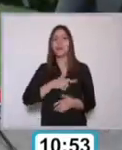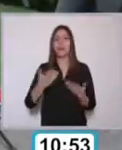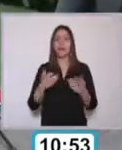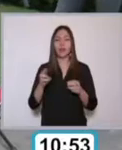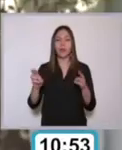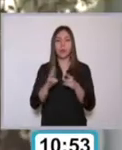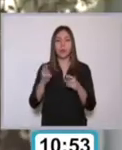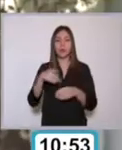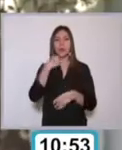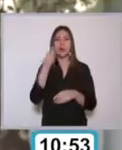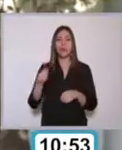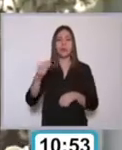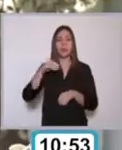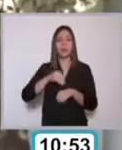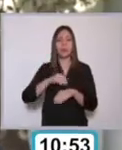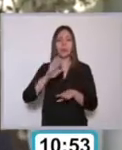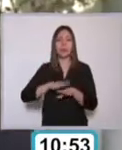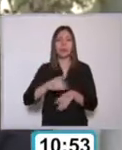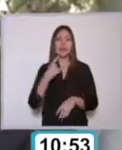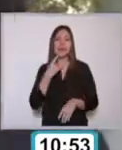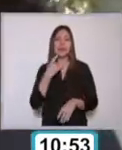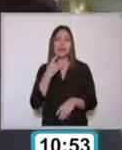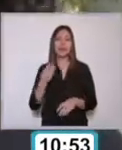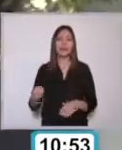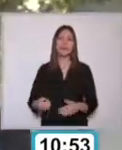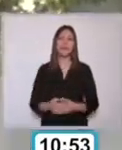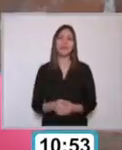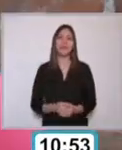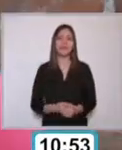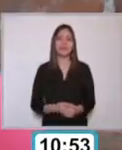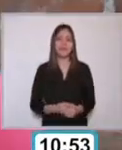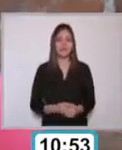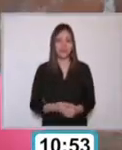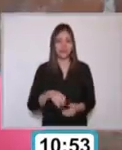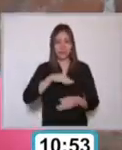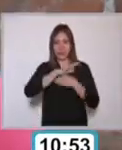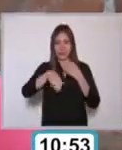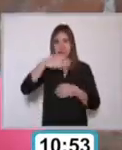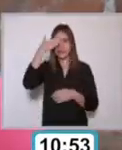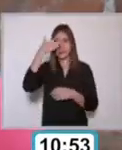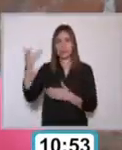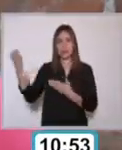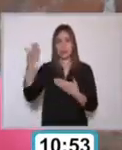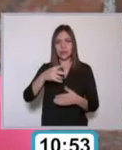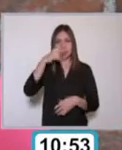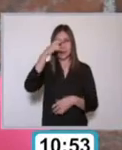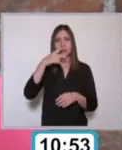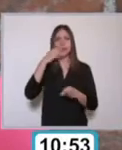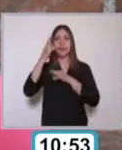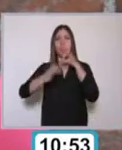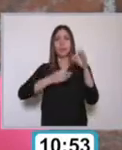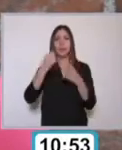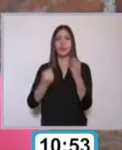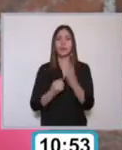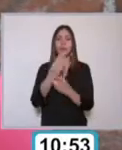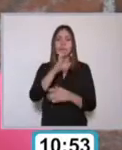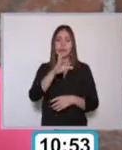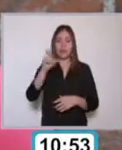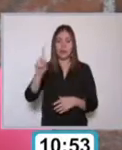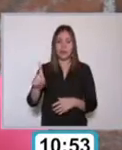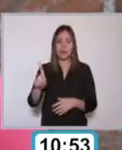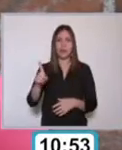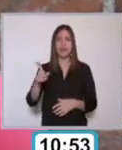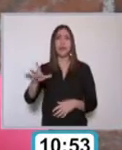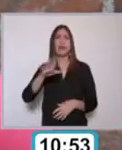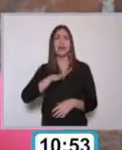honesta Claro. y meterle riñones. El feeling. Oye, y obviamente sabemos que vienen a México a promocionar su actual material discográfico, Sí.